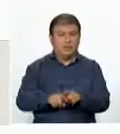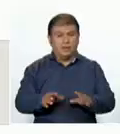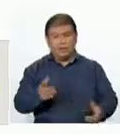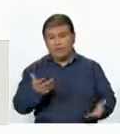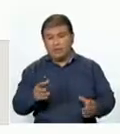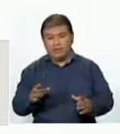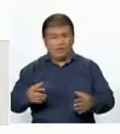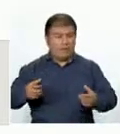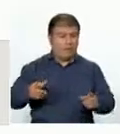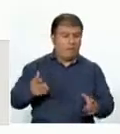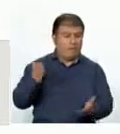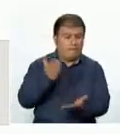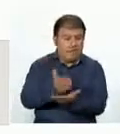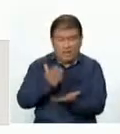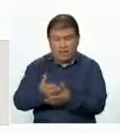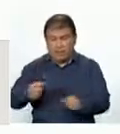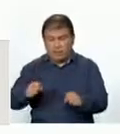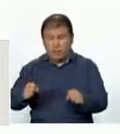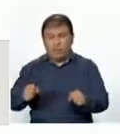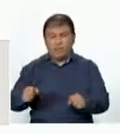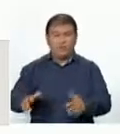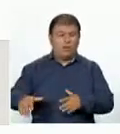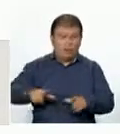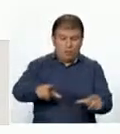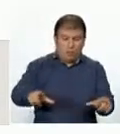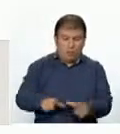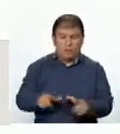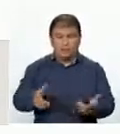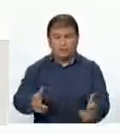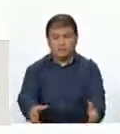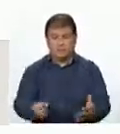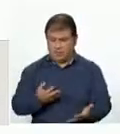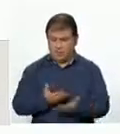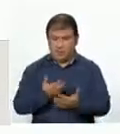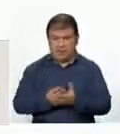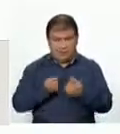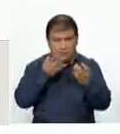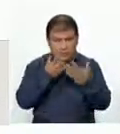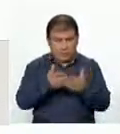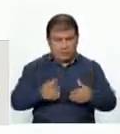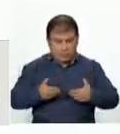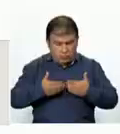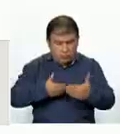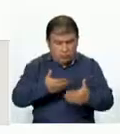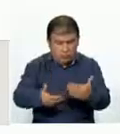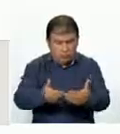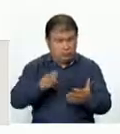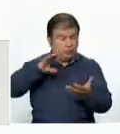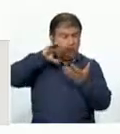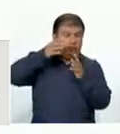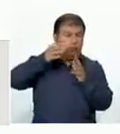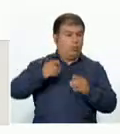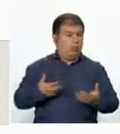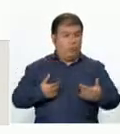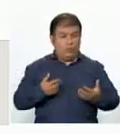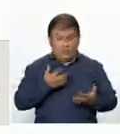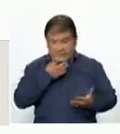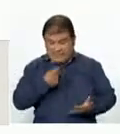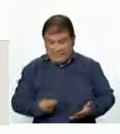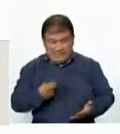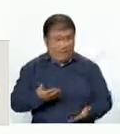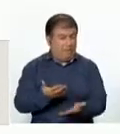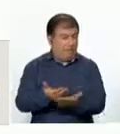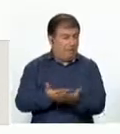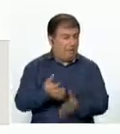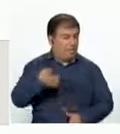algunas motocicletas que se transitan por el lugar. Bueno, está bien que la información todavía está en desarrollo, es confusa. No podemos entonces